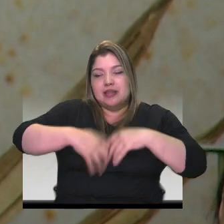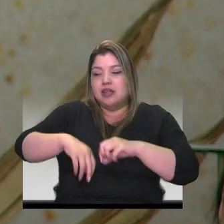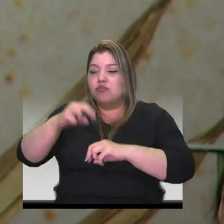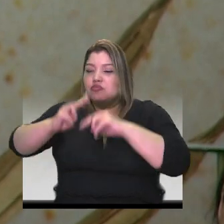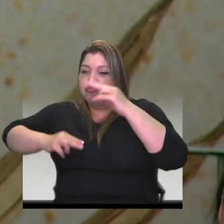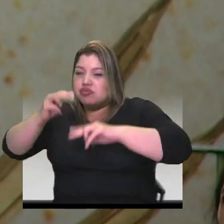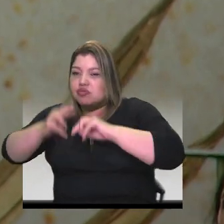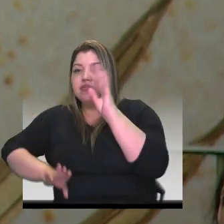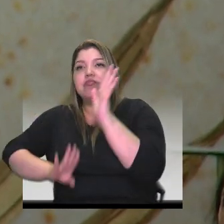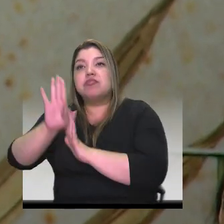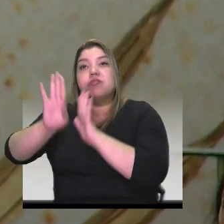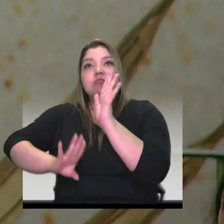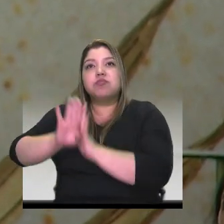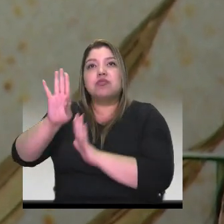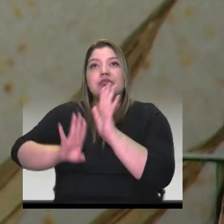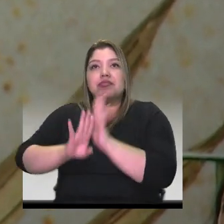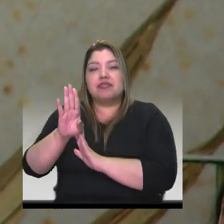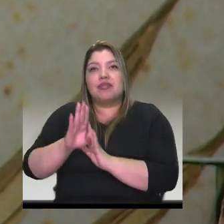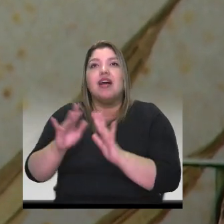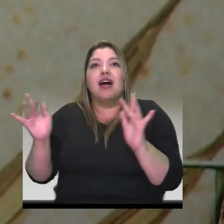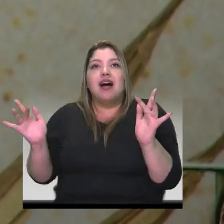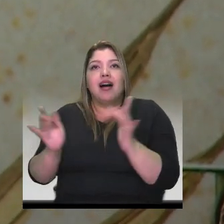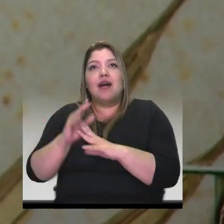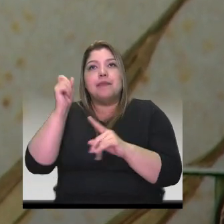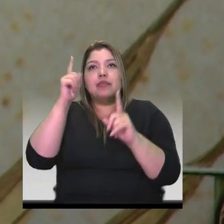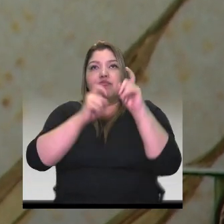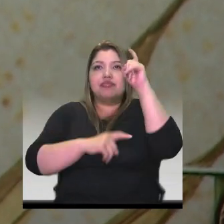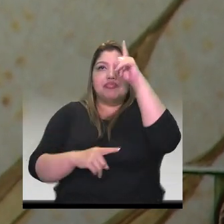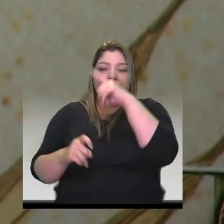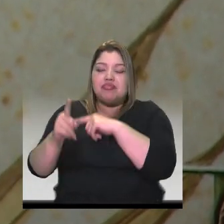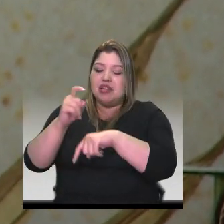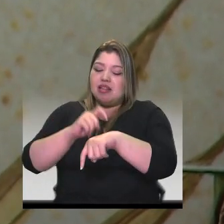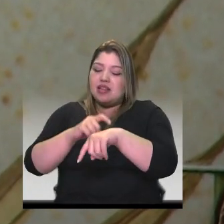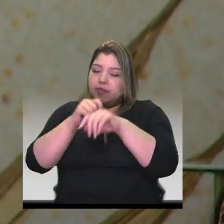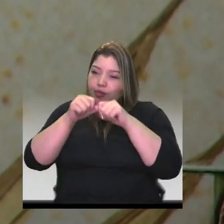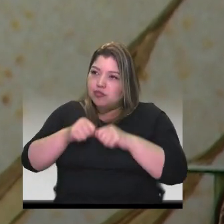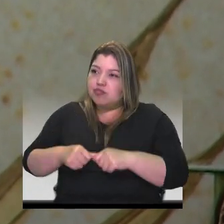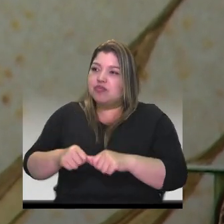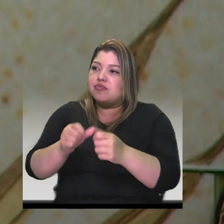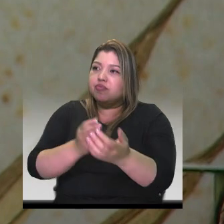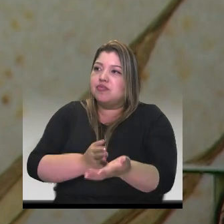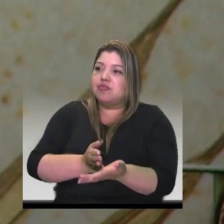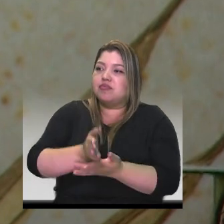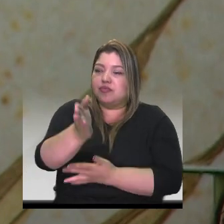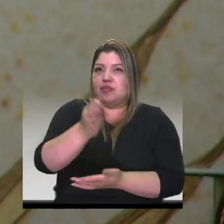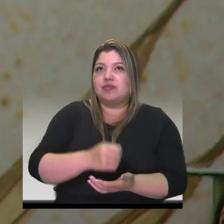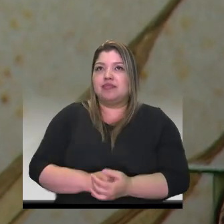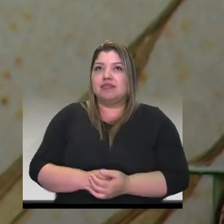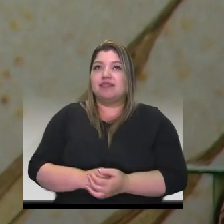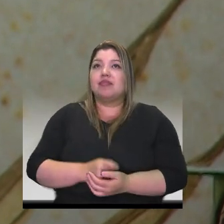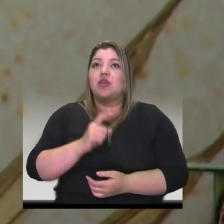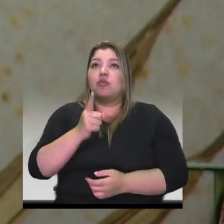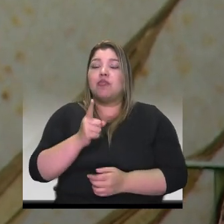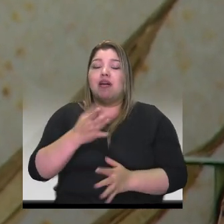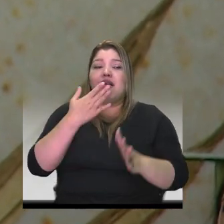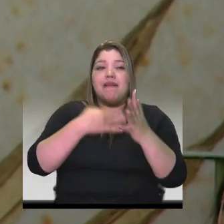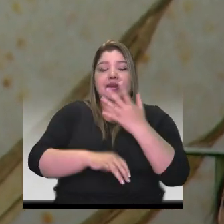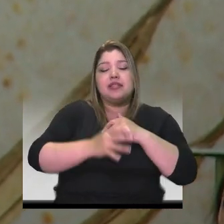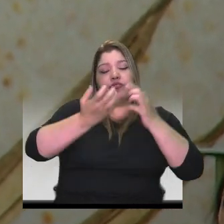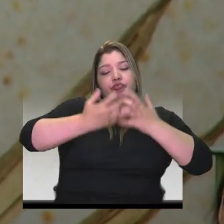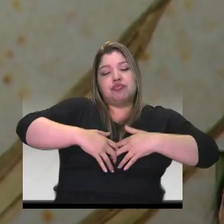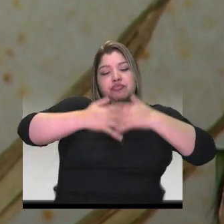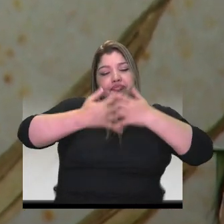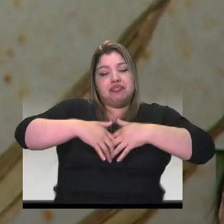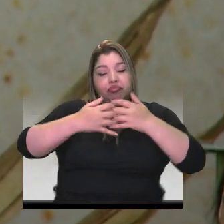estemos, pensando precisamente en que perdure en el tiempo. Muchas veces nuestra industria personalmente